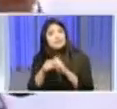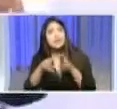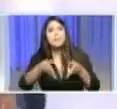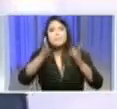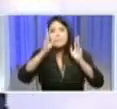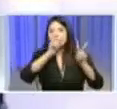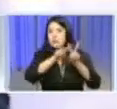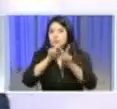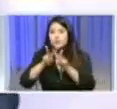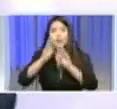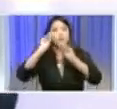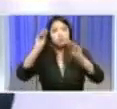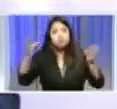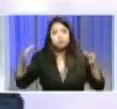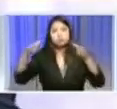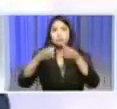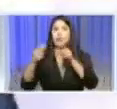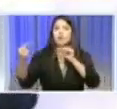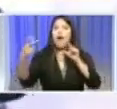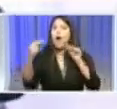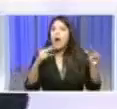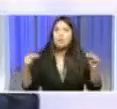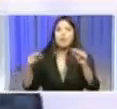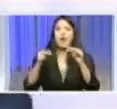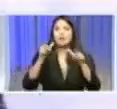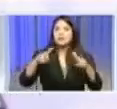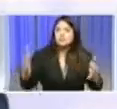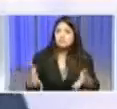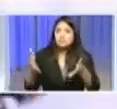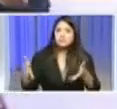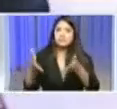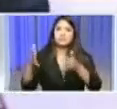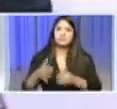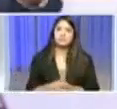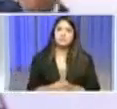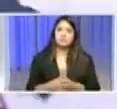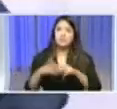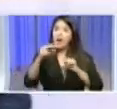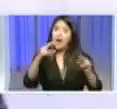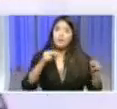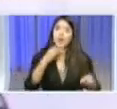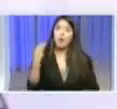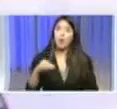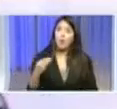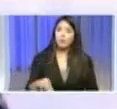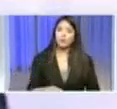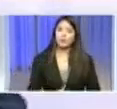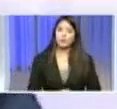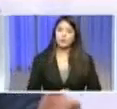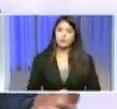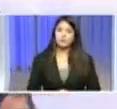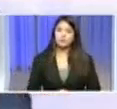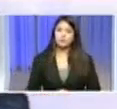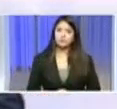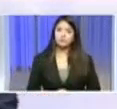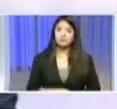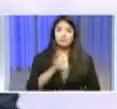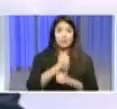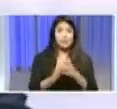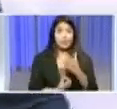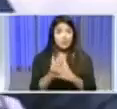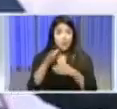urbanismo, convocar asamblea, hablar con la gente, motivar, hablar con la juventud y